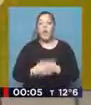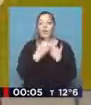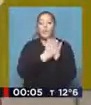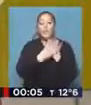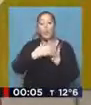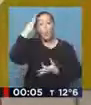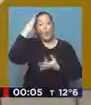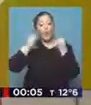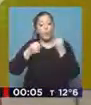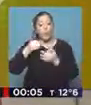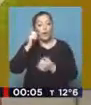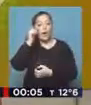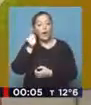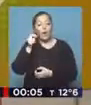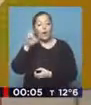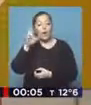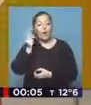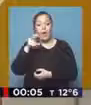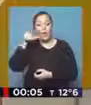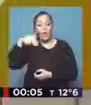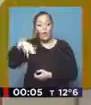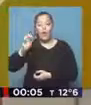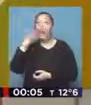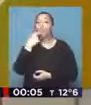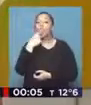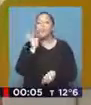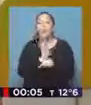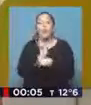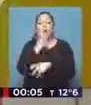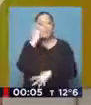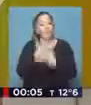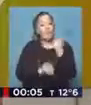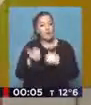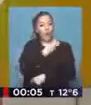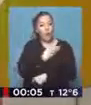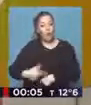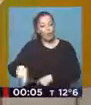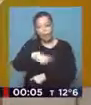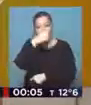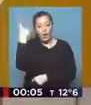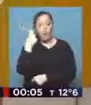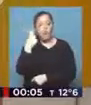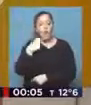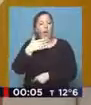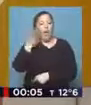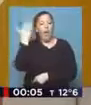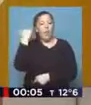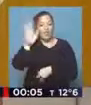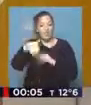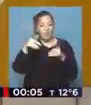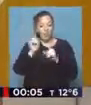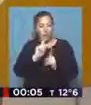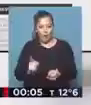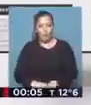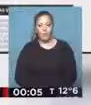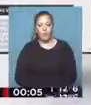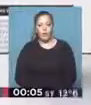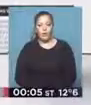germana encaraba no reconoce que fue parte de un error por parte del gobierno nacional no haberla convocado con anterioridad